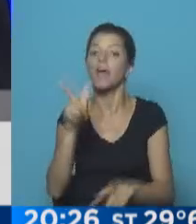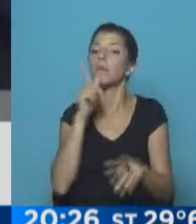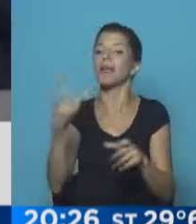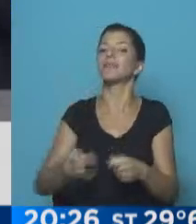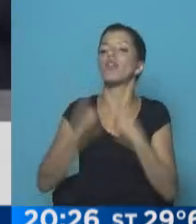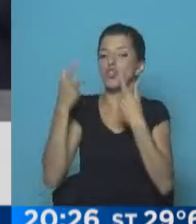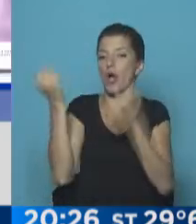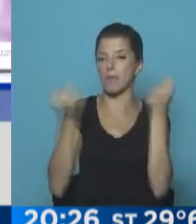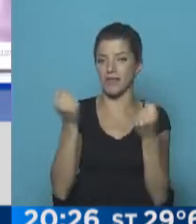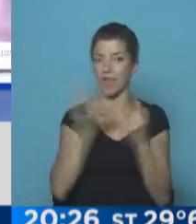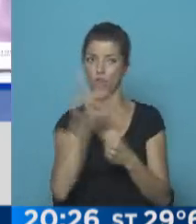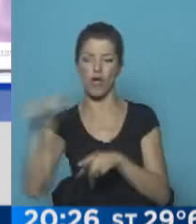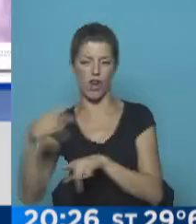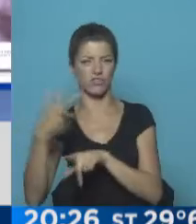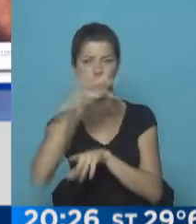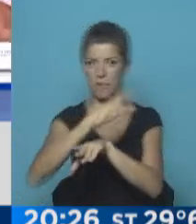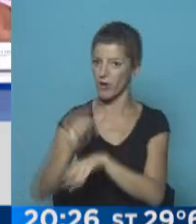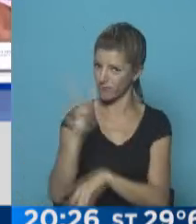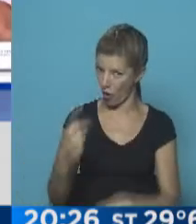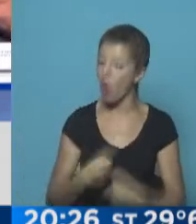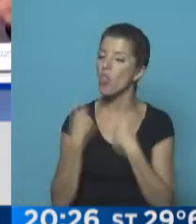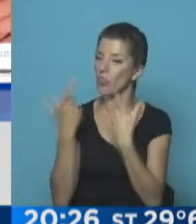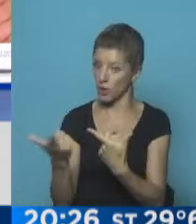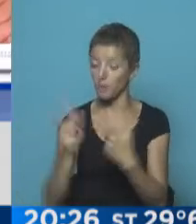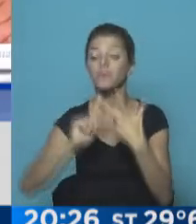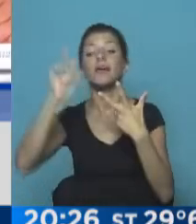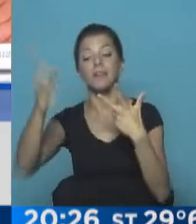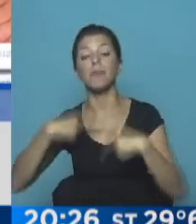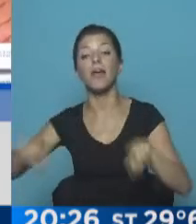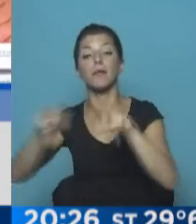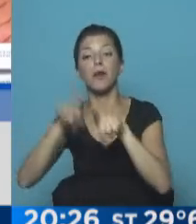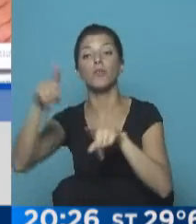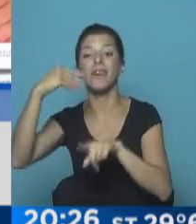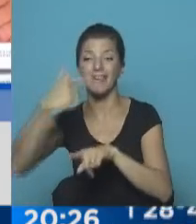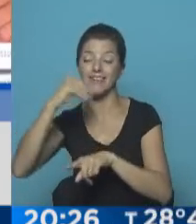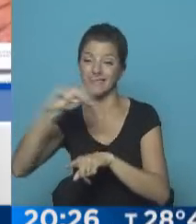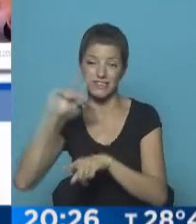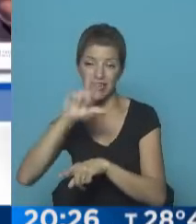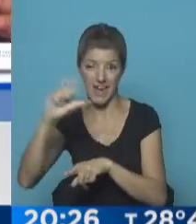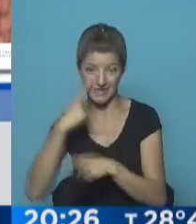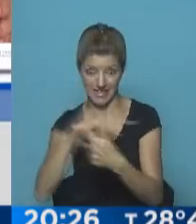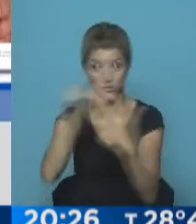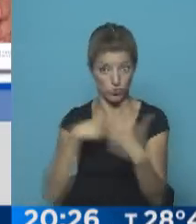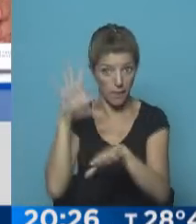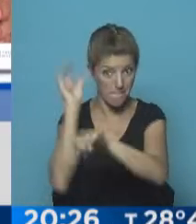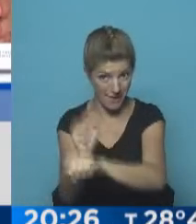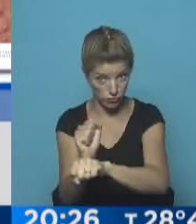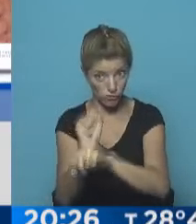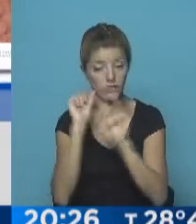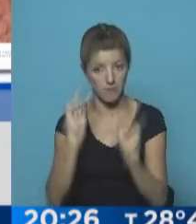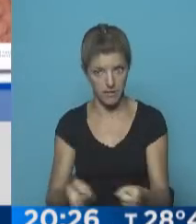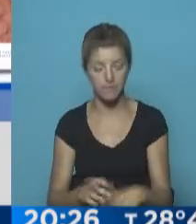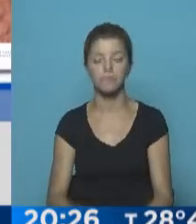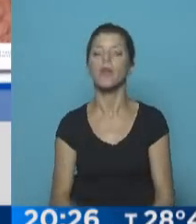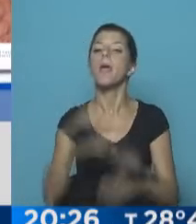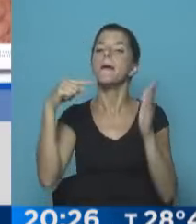la robaron, y también Franco Esquilachi, el hermano de Víctor Esquilachi. Pero también tenemos